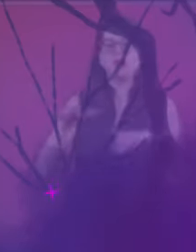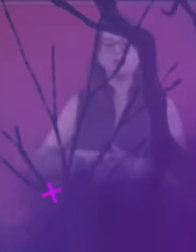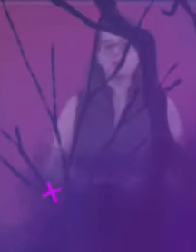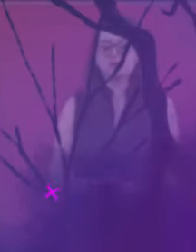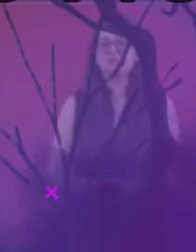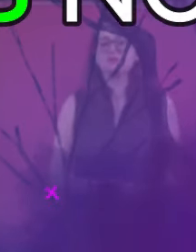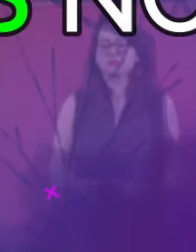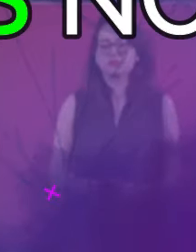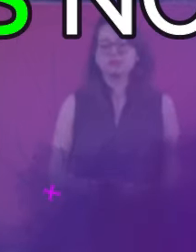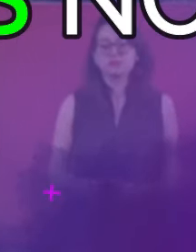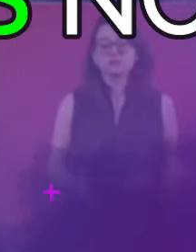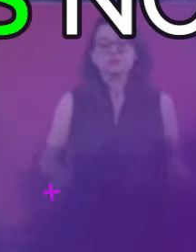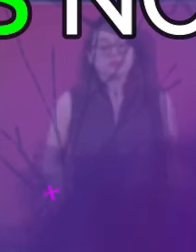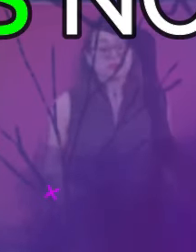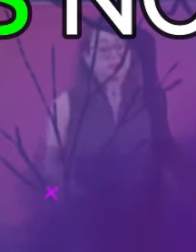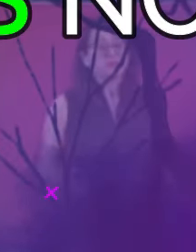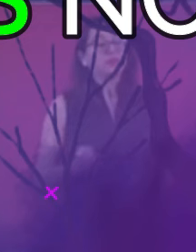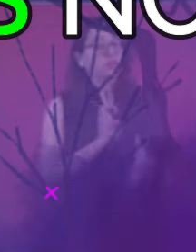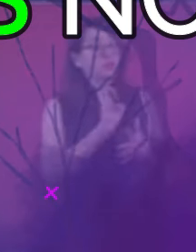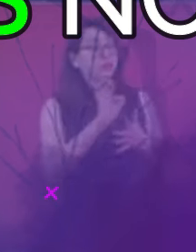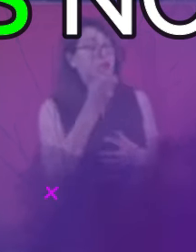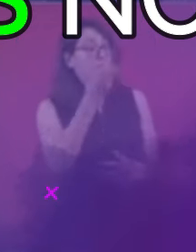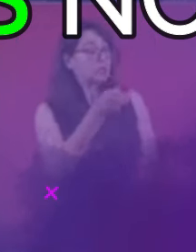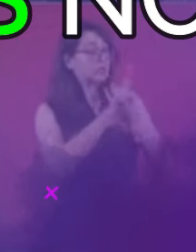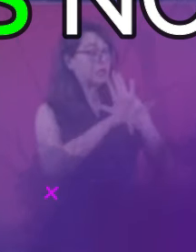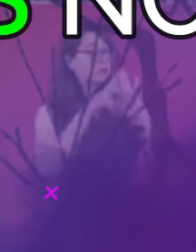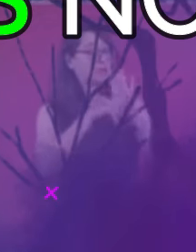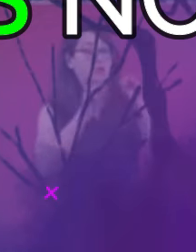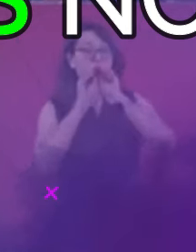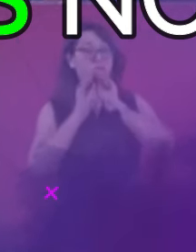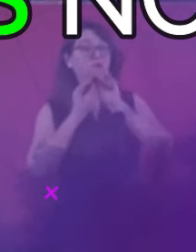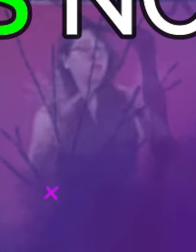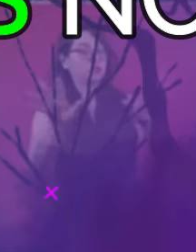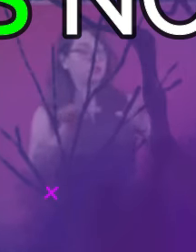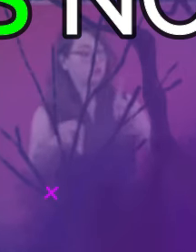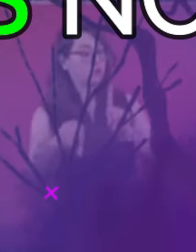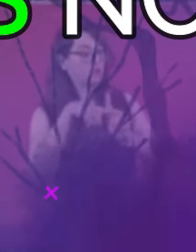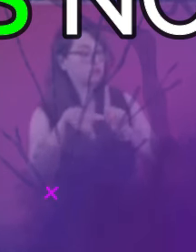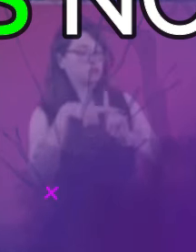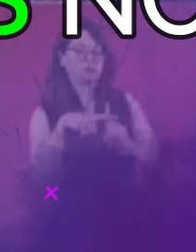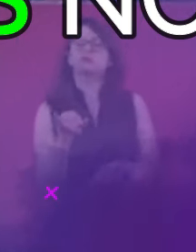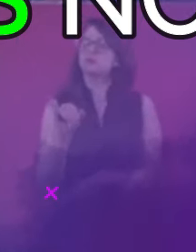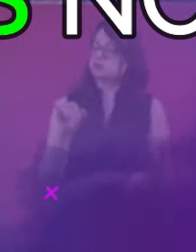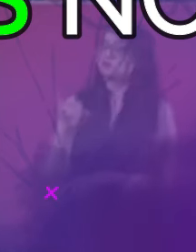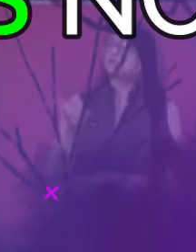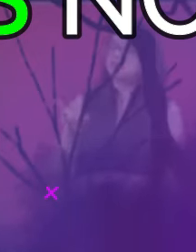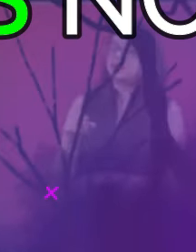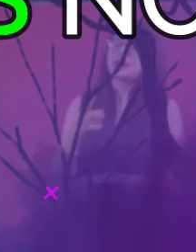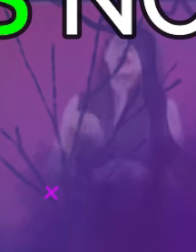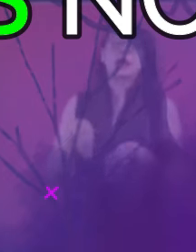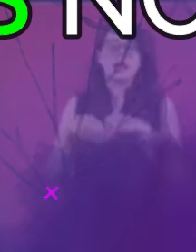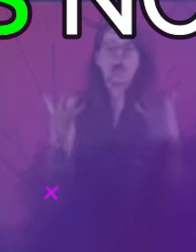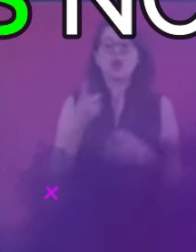todas estas estupideces de los jueces, porque vaya que cometen estupideces, como la de este juez que